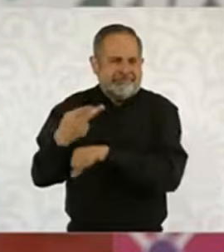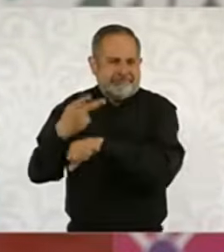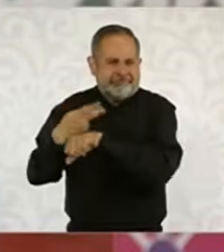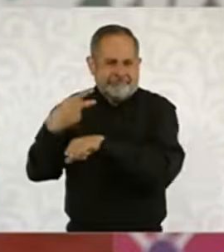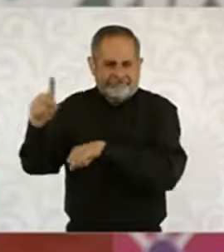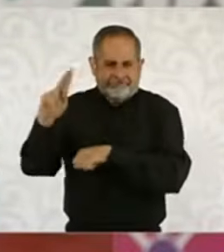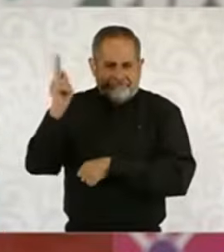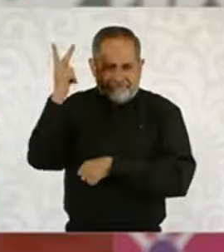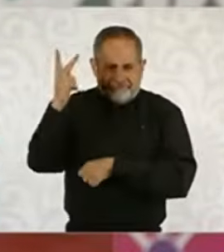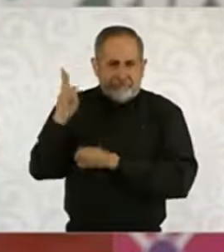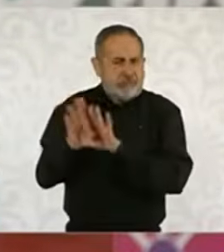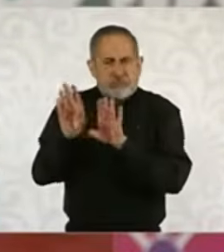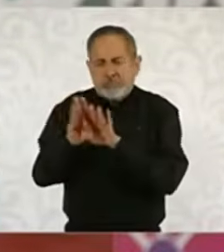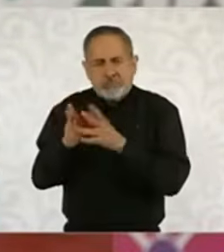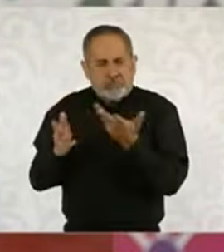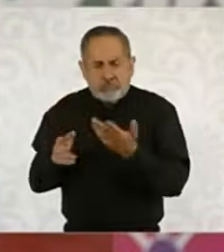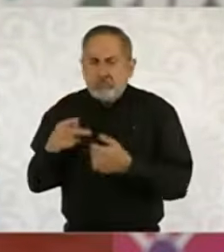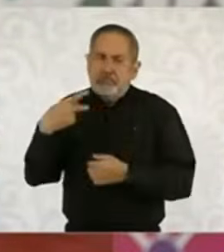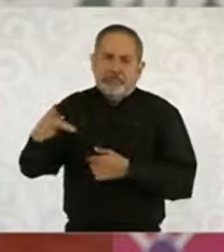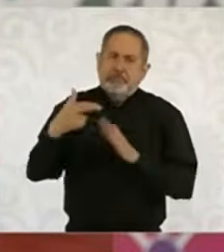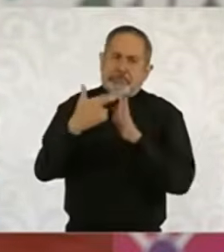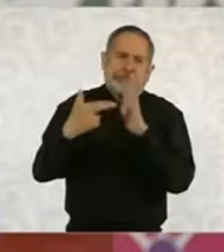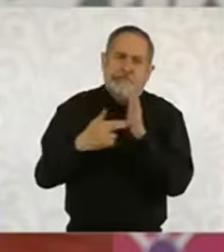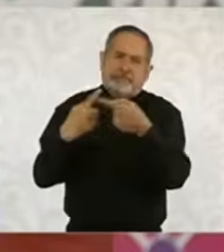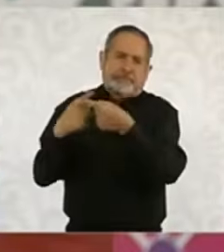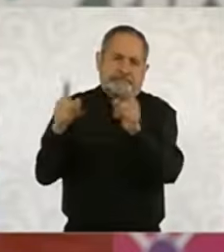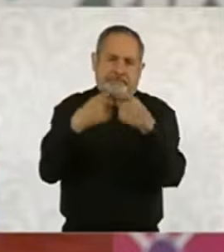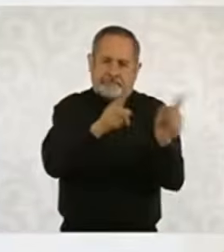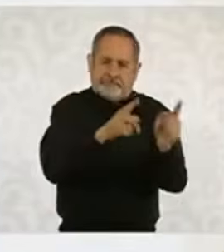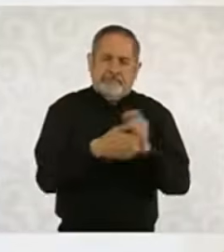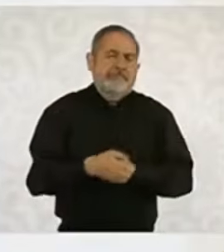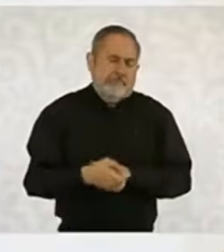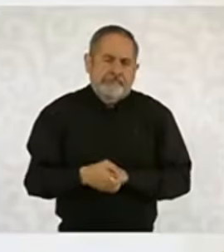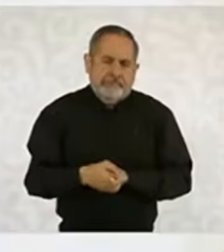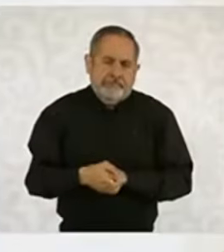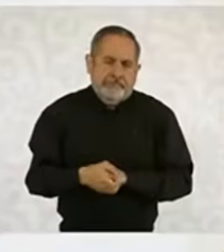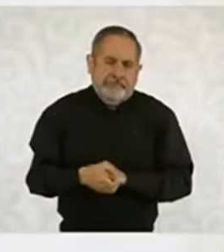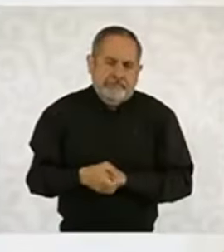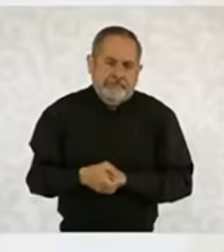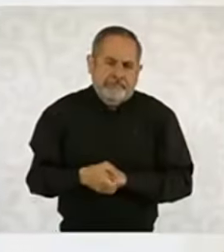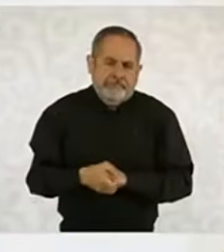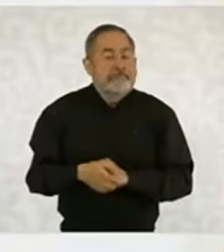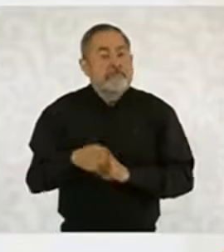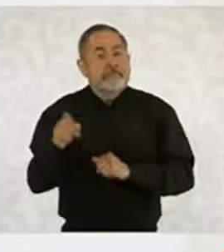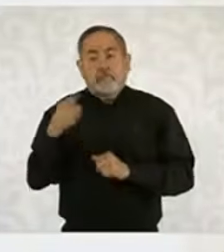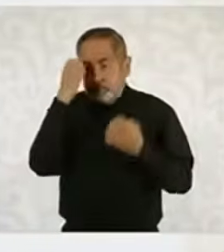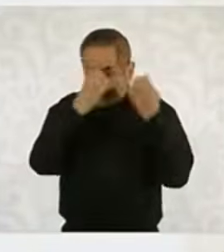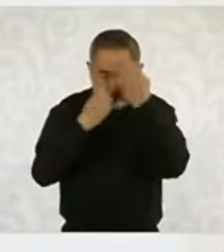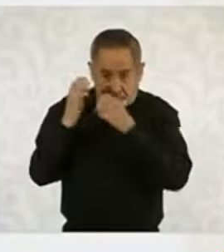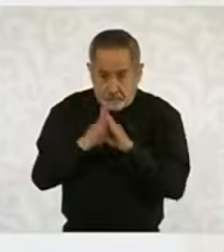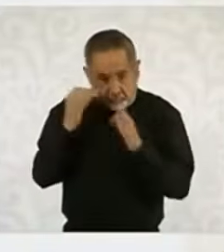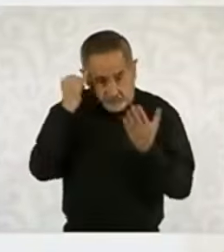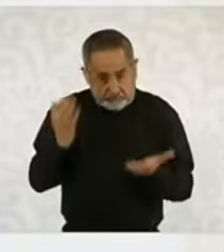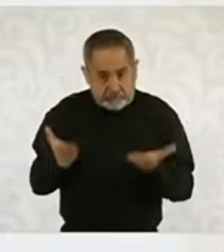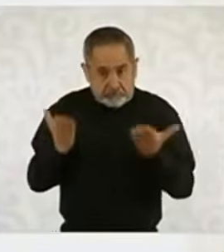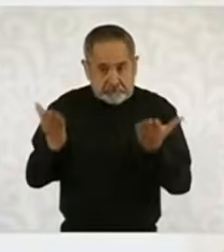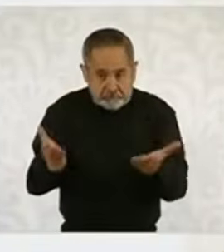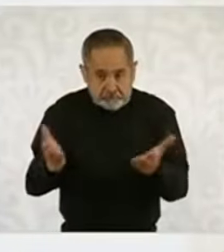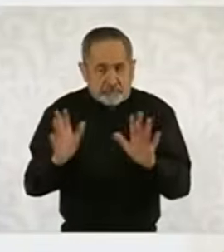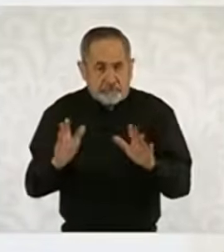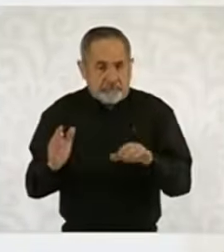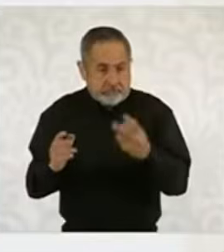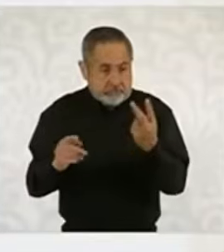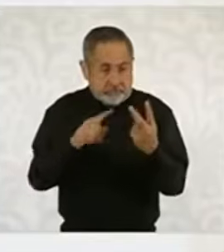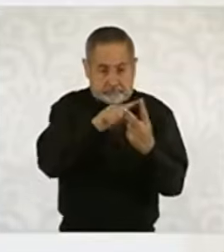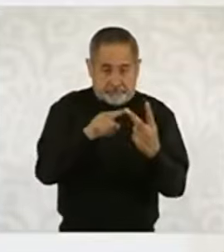del Politécnico Nacional. Entonces ellos tuvieron este esquema que plantearon para los exámenes, pero todo lo demás